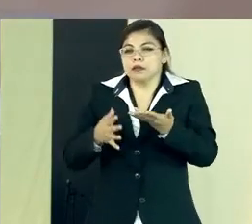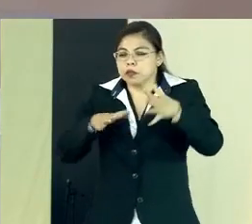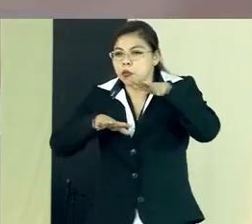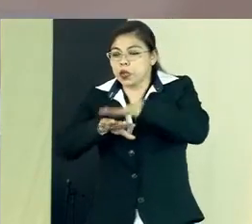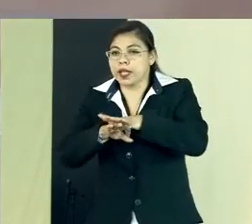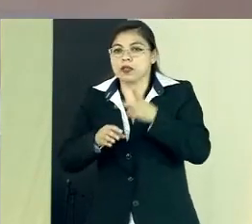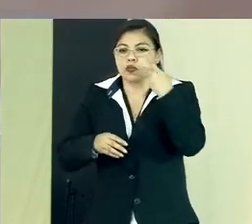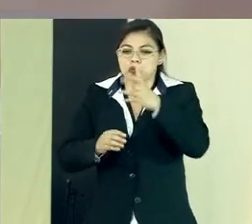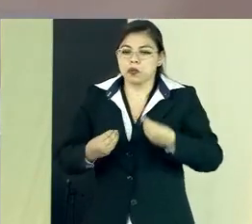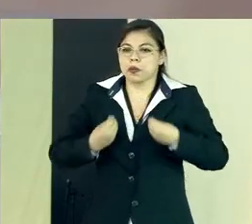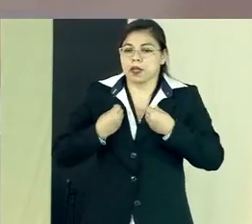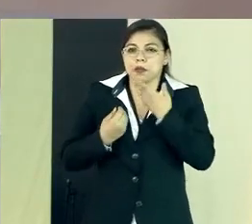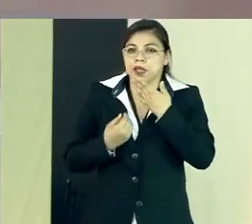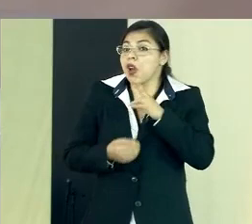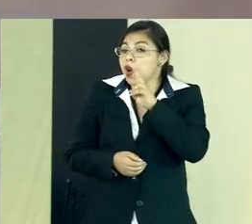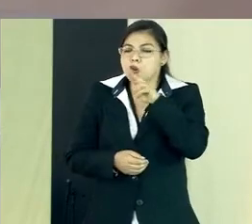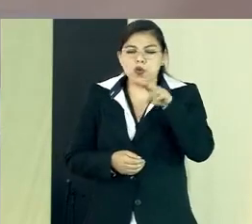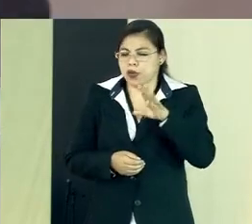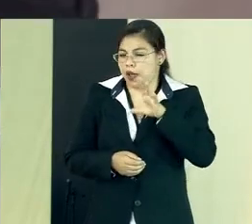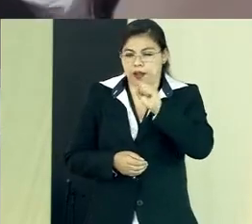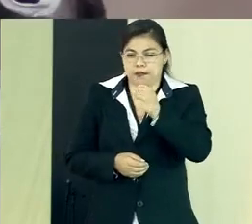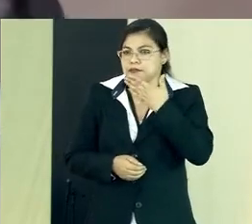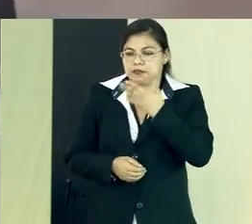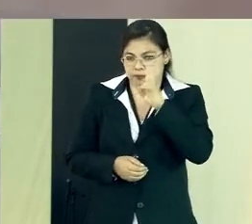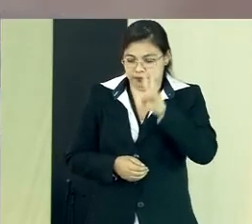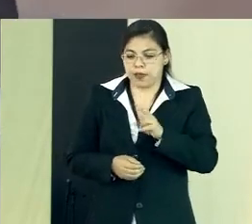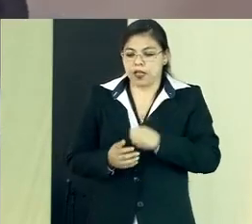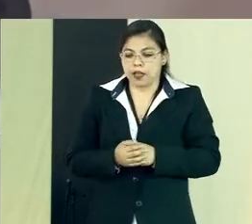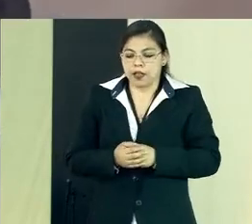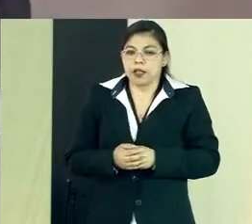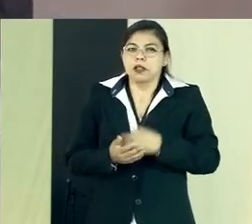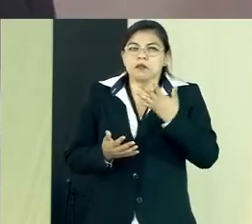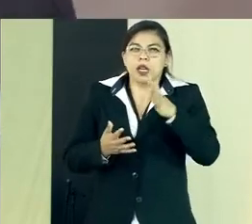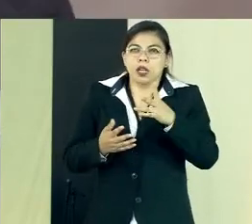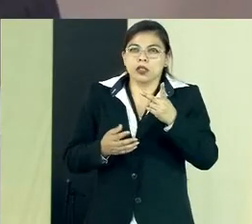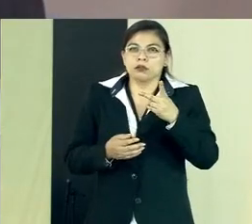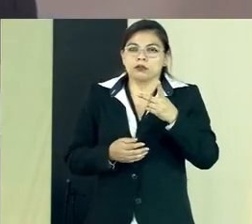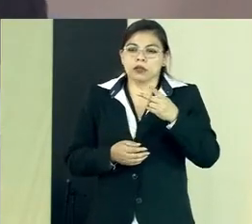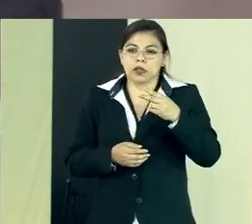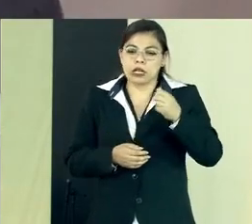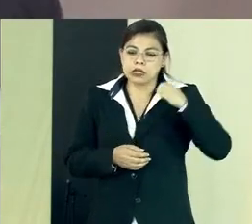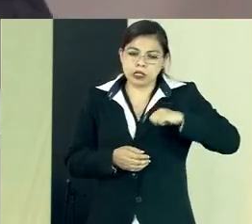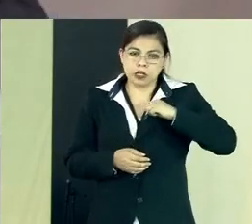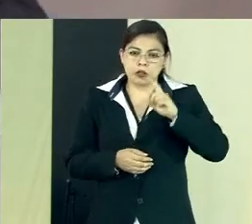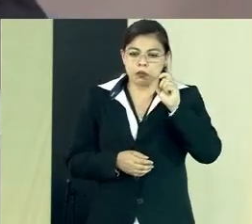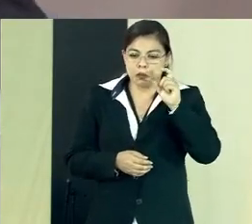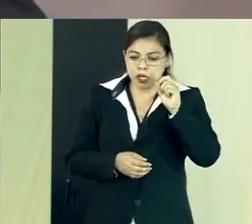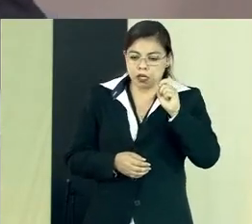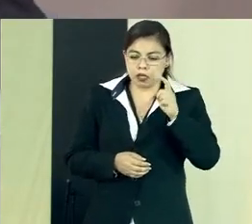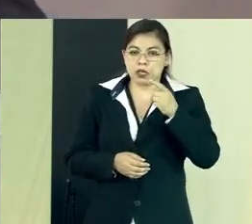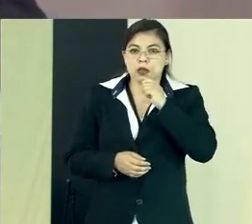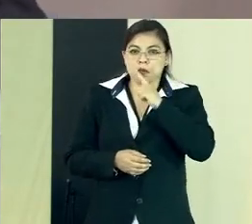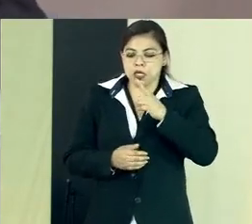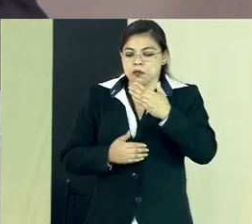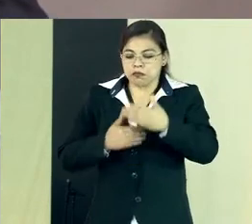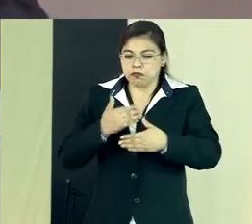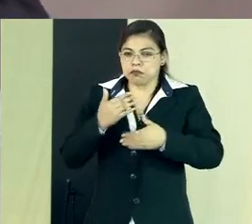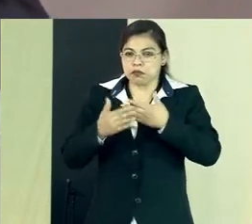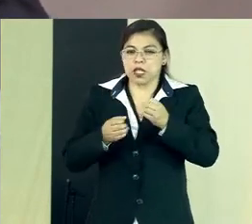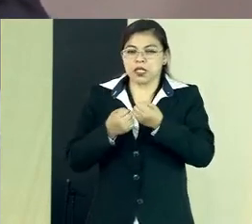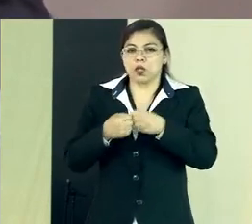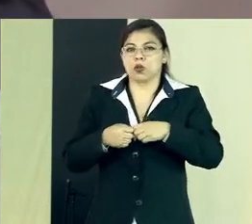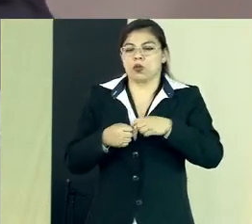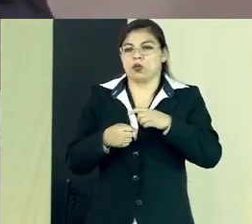la vida comunitaria nunca lo alcanzamos en durante el siglo 20 mayormente con el establecimiento de la seguridad